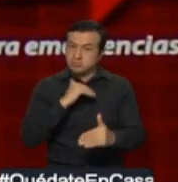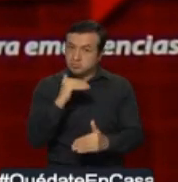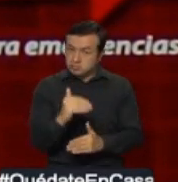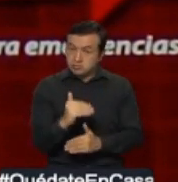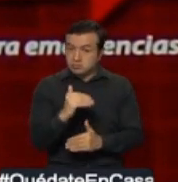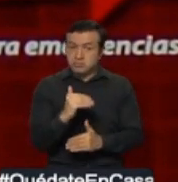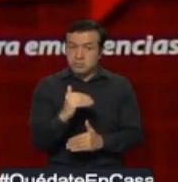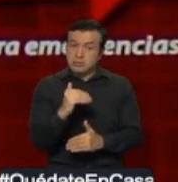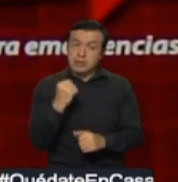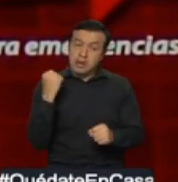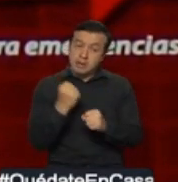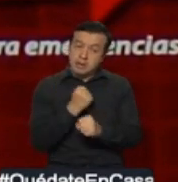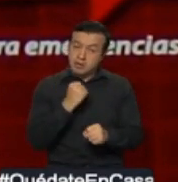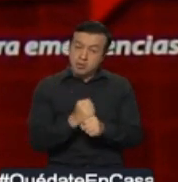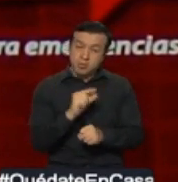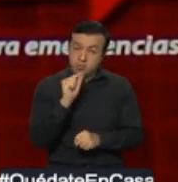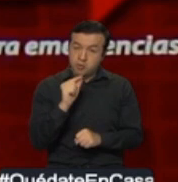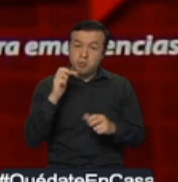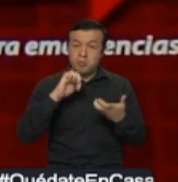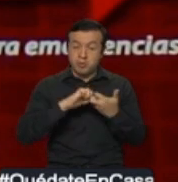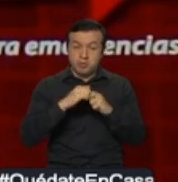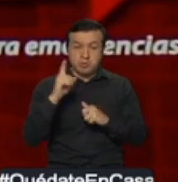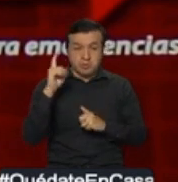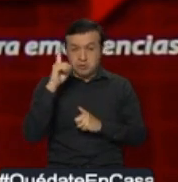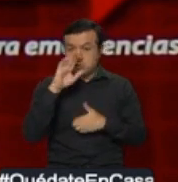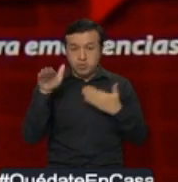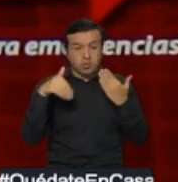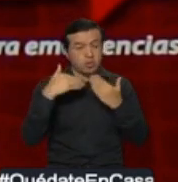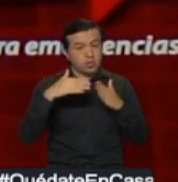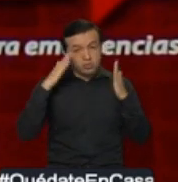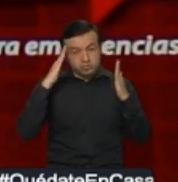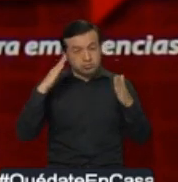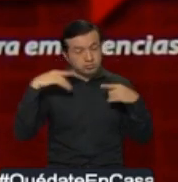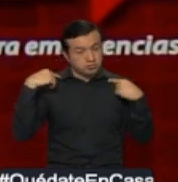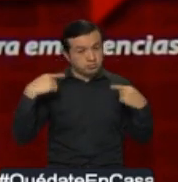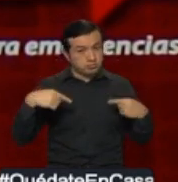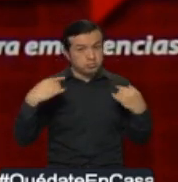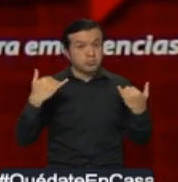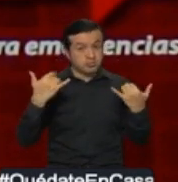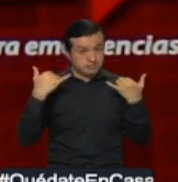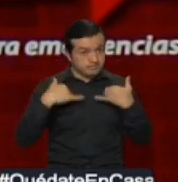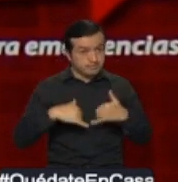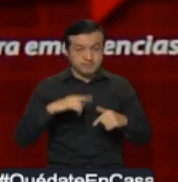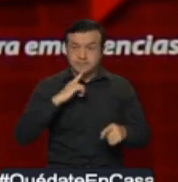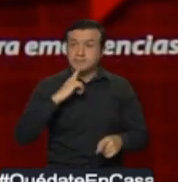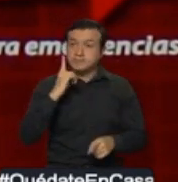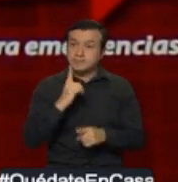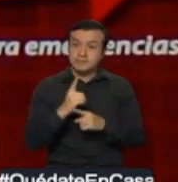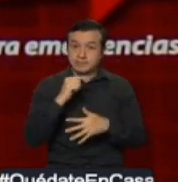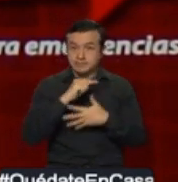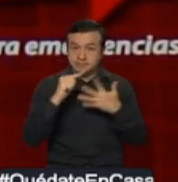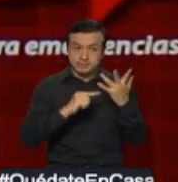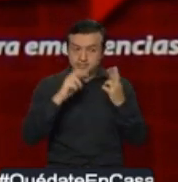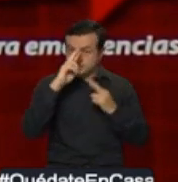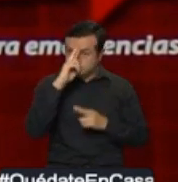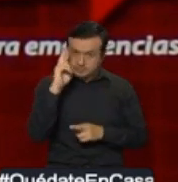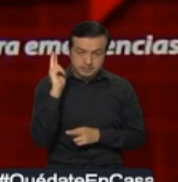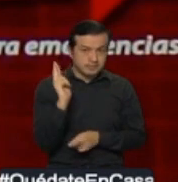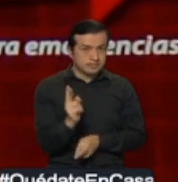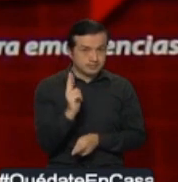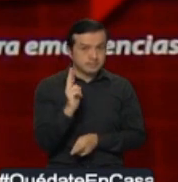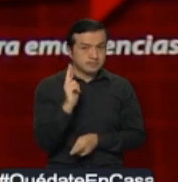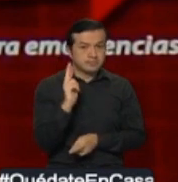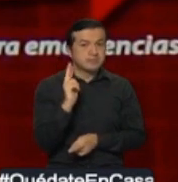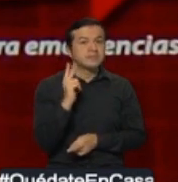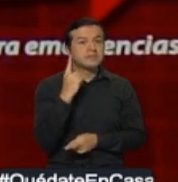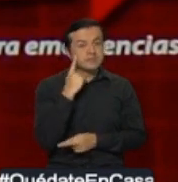mínimo. Por supuesto, hay problemas, los estamos atendiendo todos los días, pero aquí seguimos y hay que cumplir con estas medidas para que